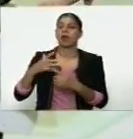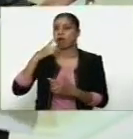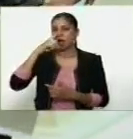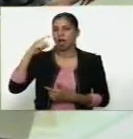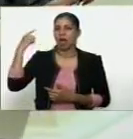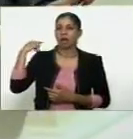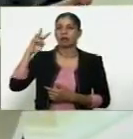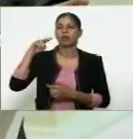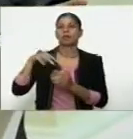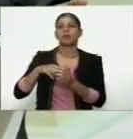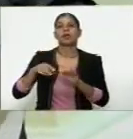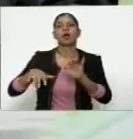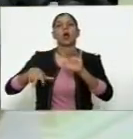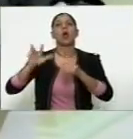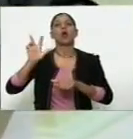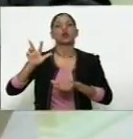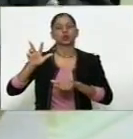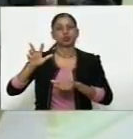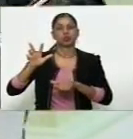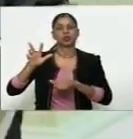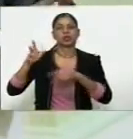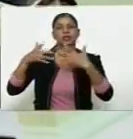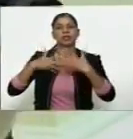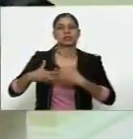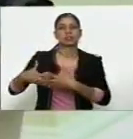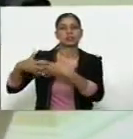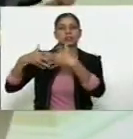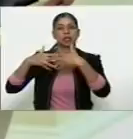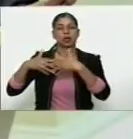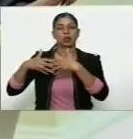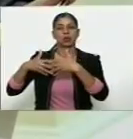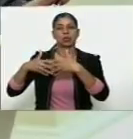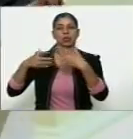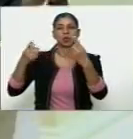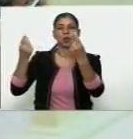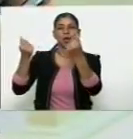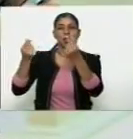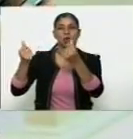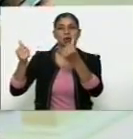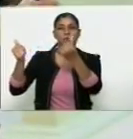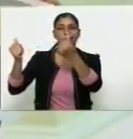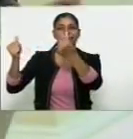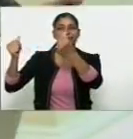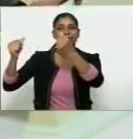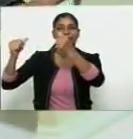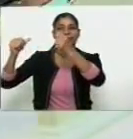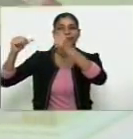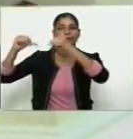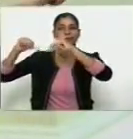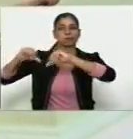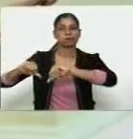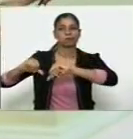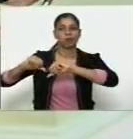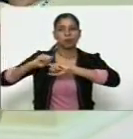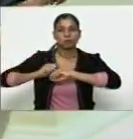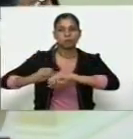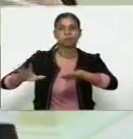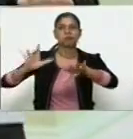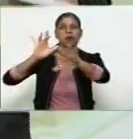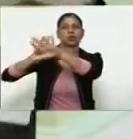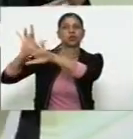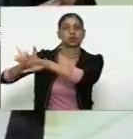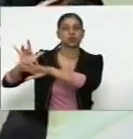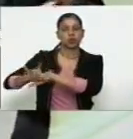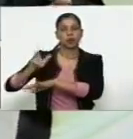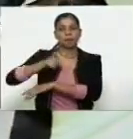2008 cae en una profunda crisis que afectó a todos sus ciudadanos, que